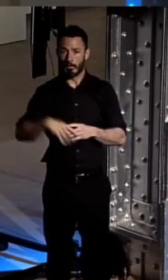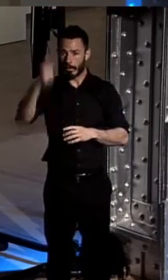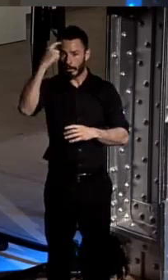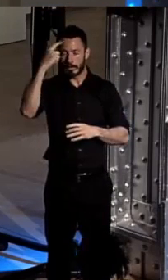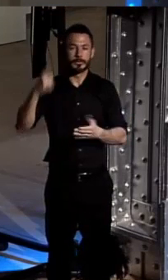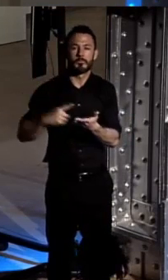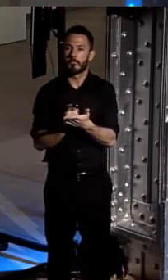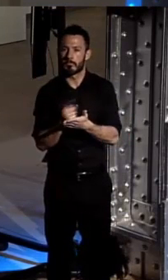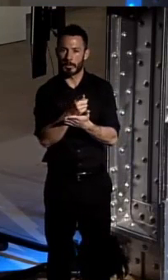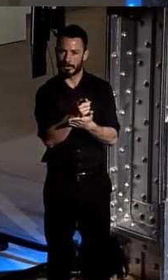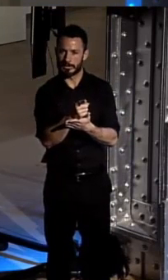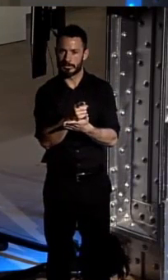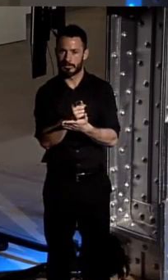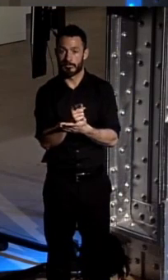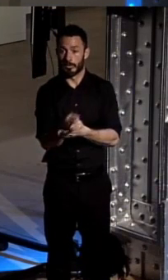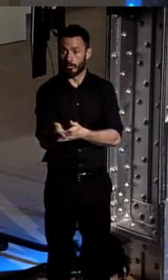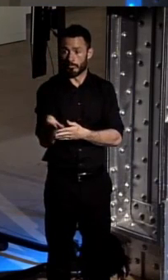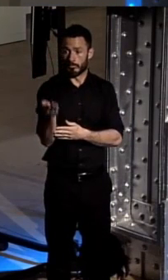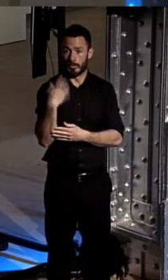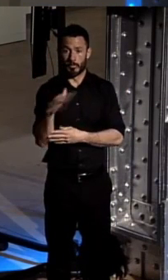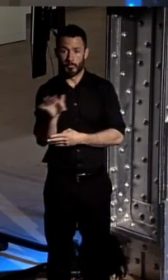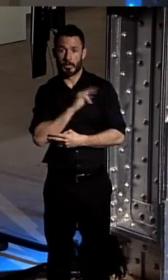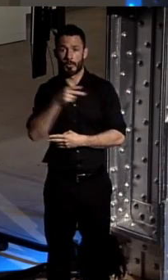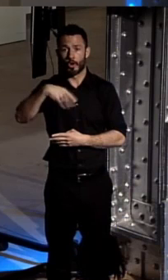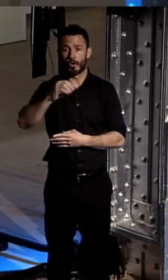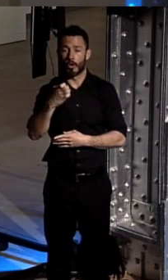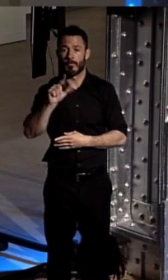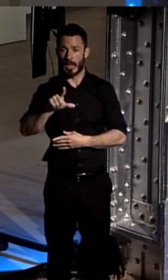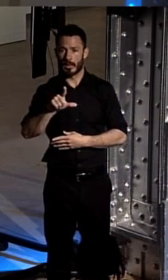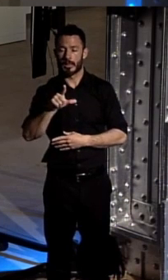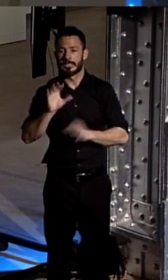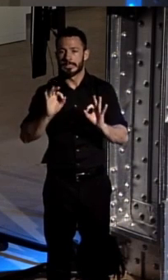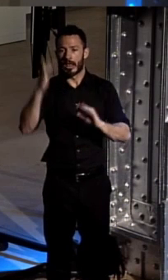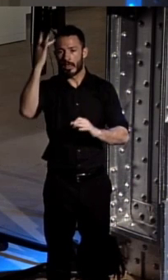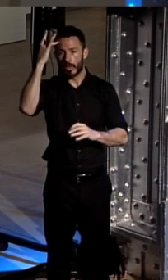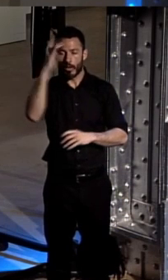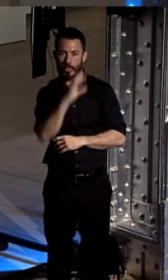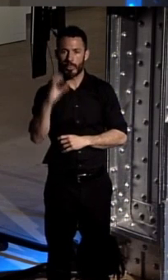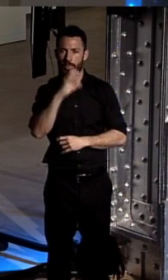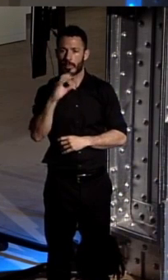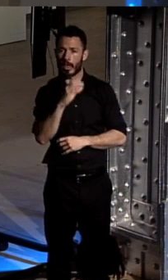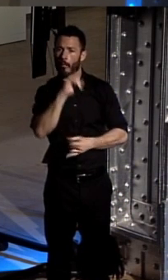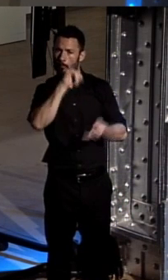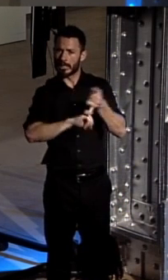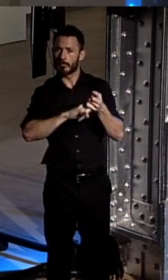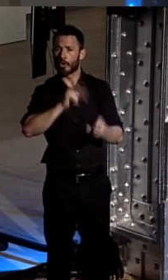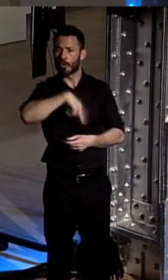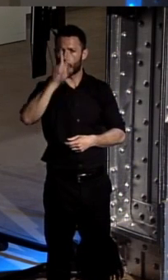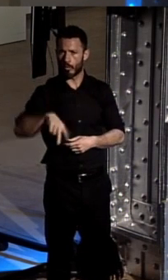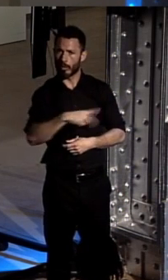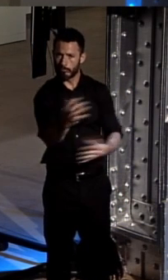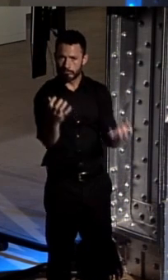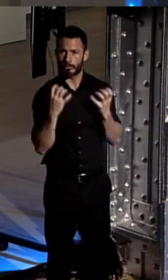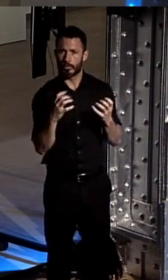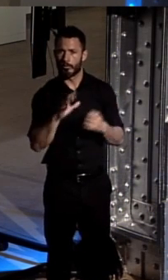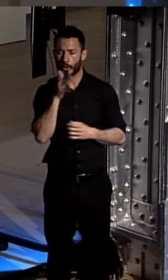mentales. De hecho, el último premio Nobel de neurociencia lo ganaron unos noruegos, un matrimonio noruego se llama los Mosers, por descubrir este sistema que es de alguna